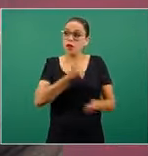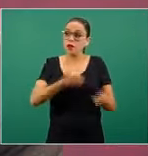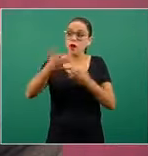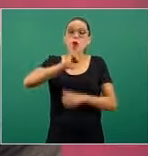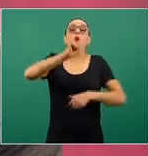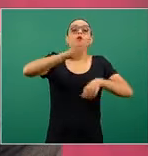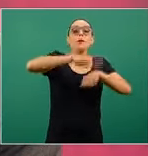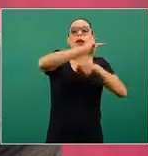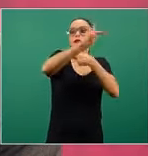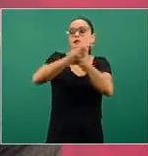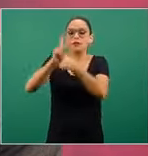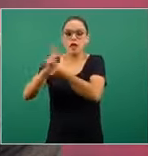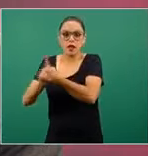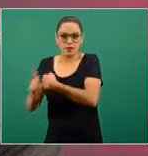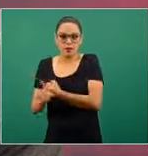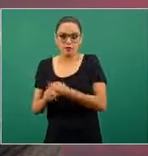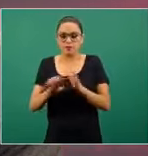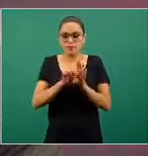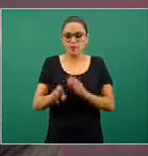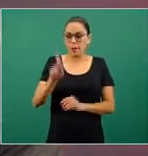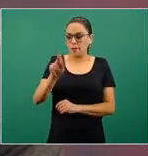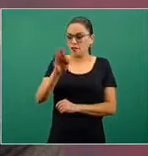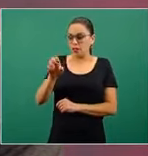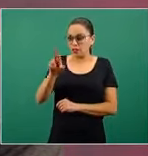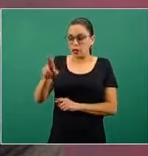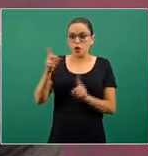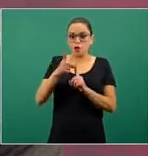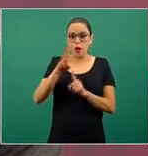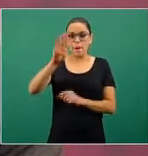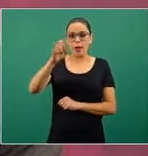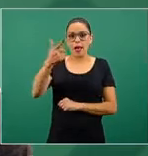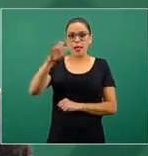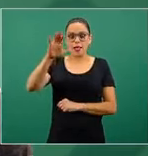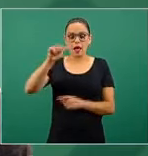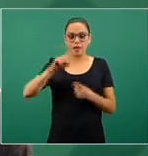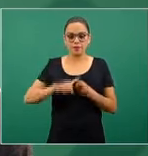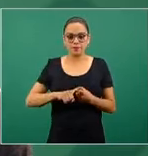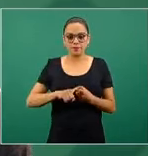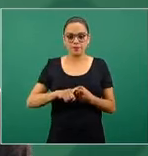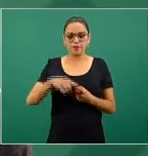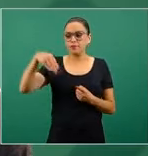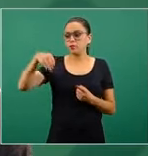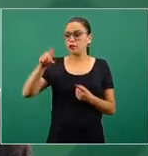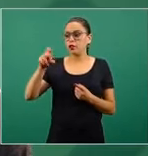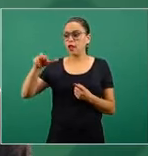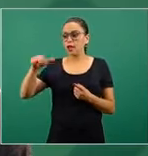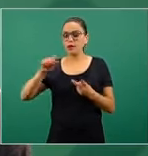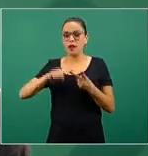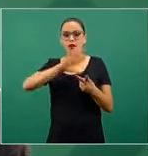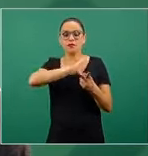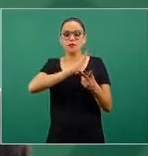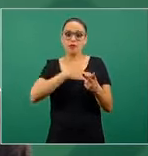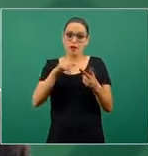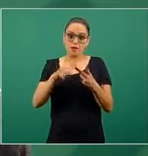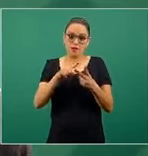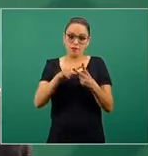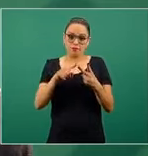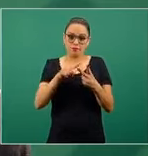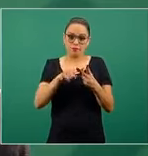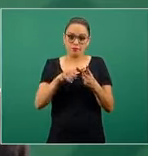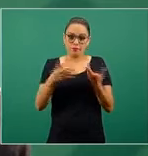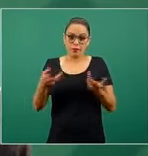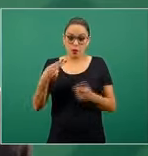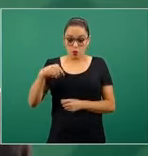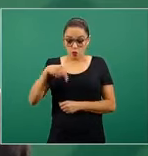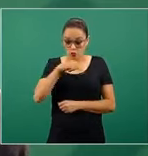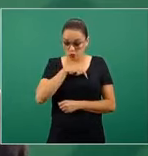lo tienen en el caso de Pfizer en Bélgica y en el caso de Moderna en España. Nosotros no hemos